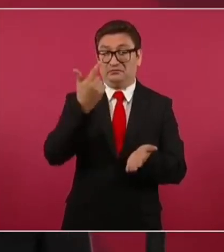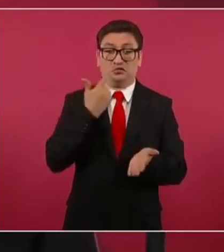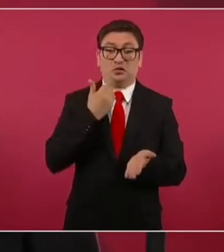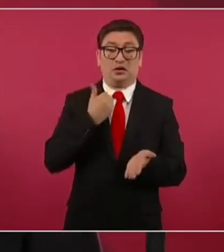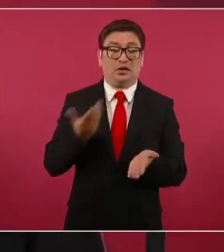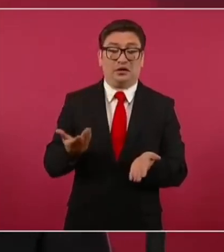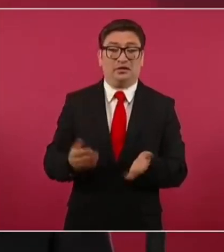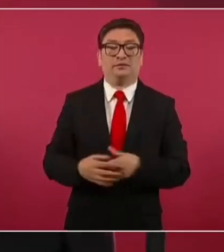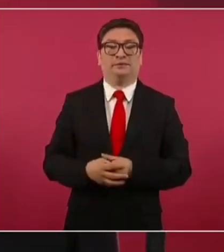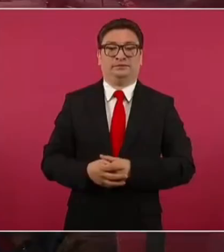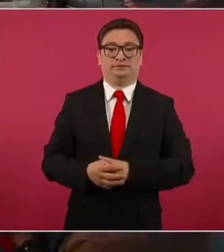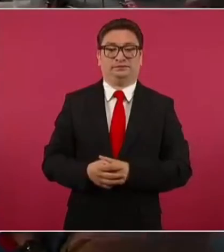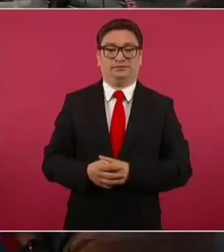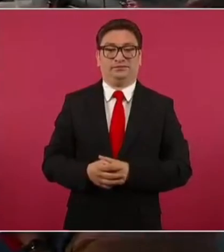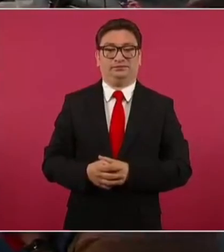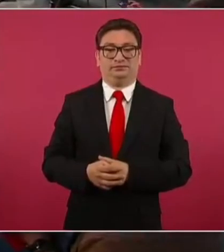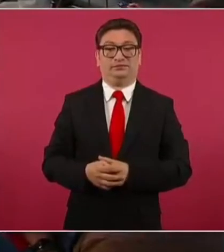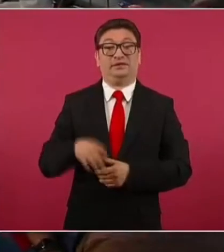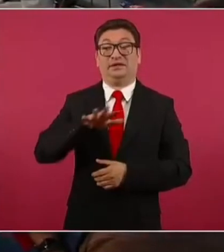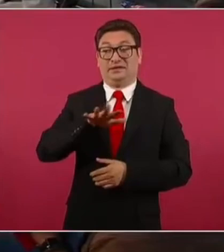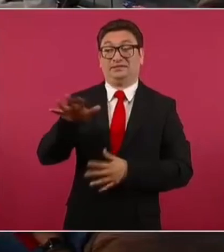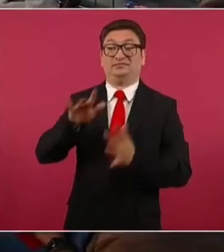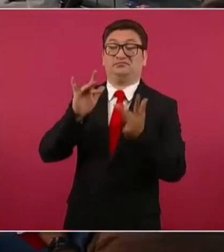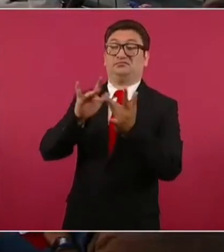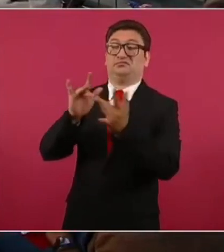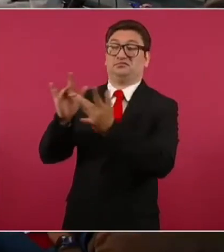Y tenían una red